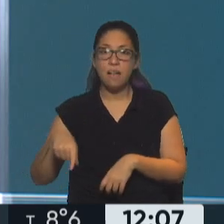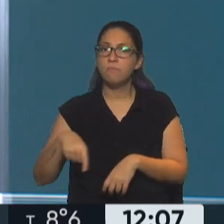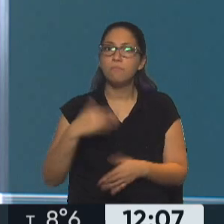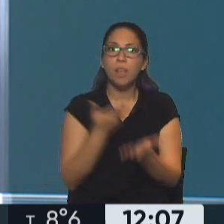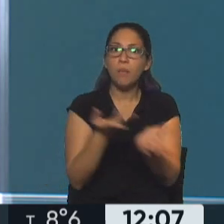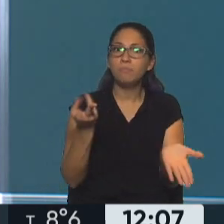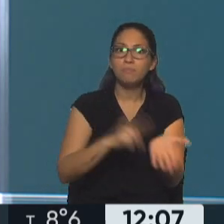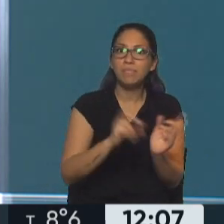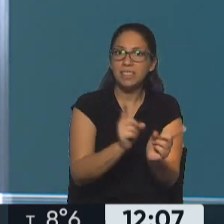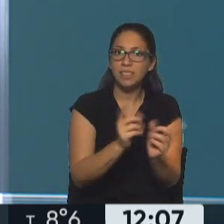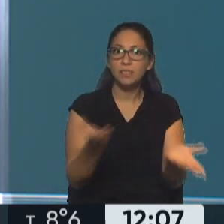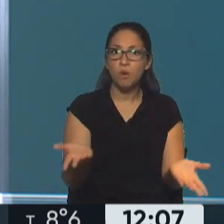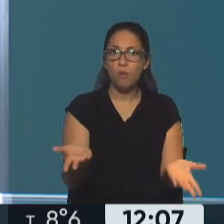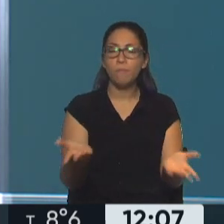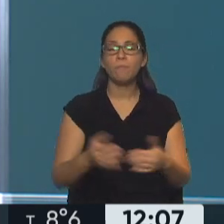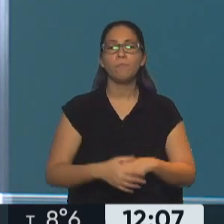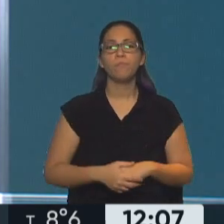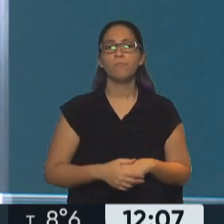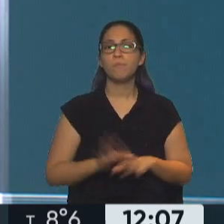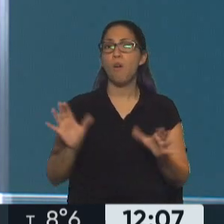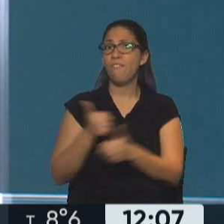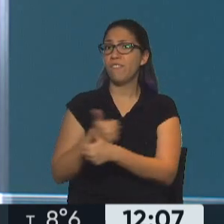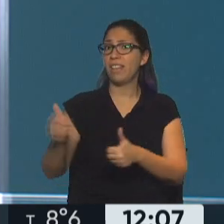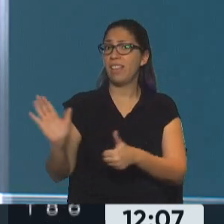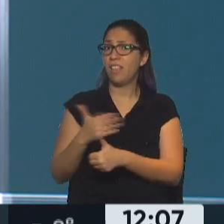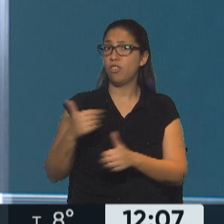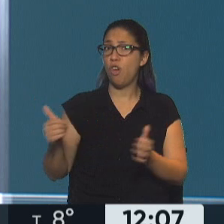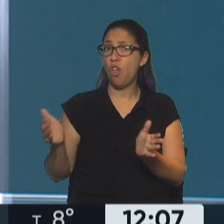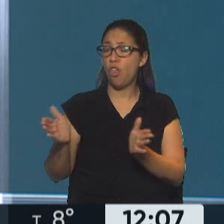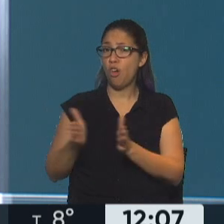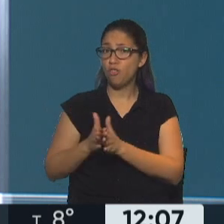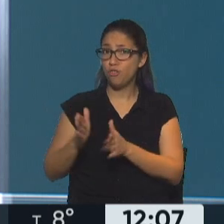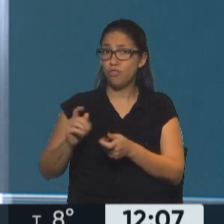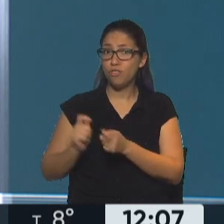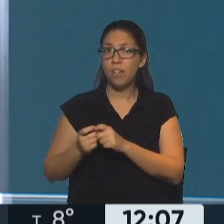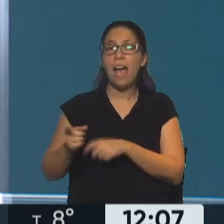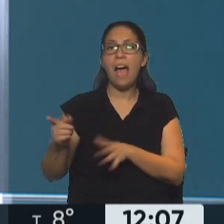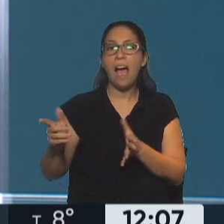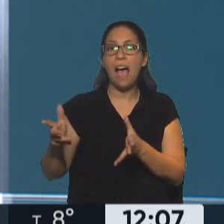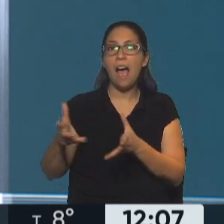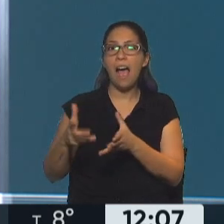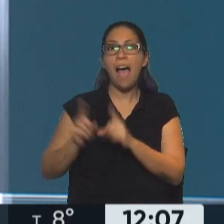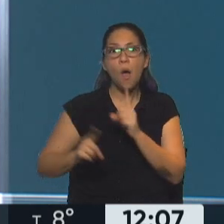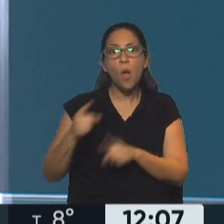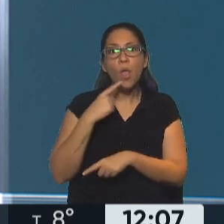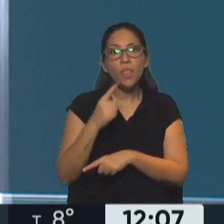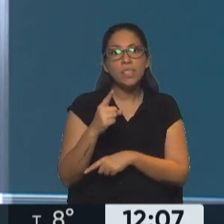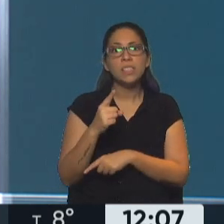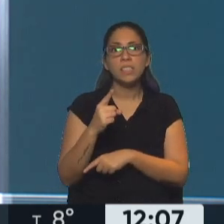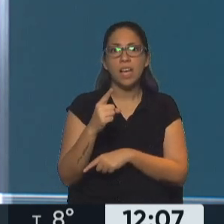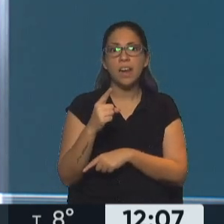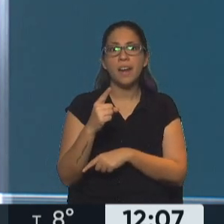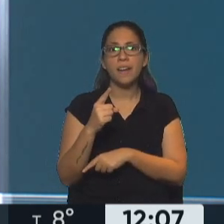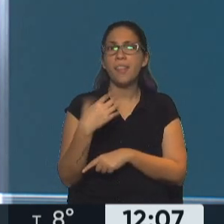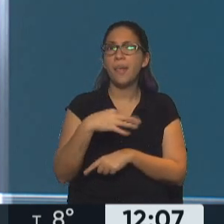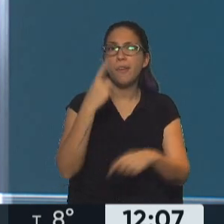del consenso que hay hacia adentro del Frente de Todos, hay algunos dirigentes que están poniendo el acento en, bueno, hay que controlar algunas